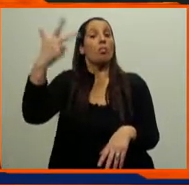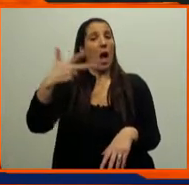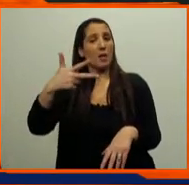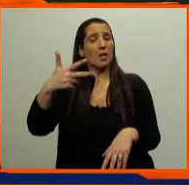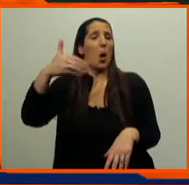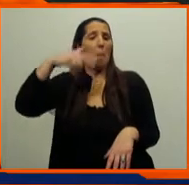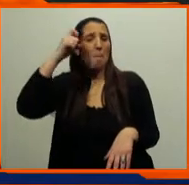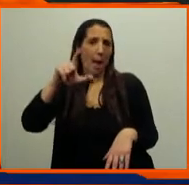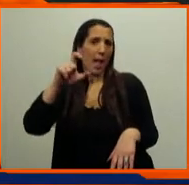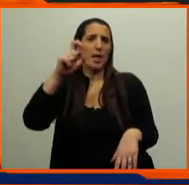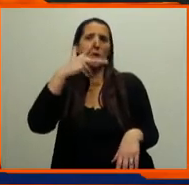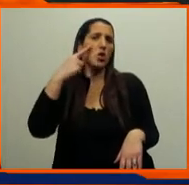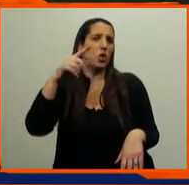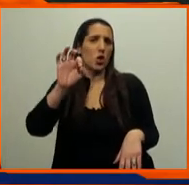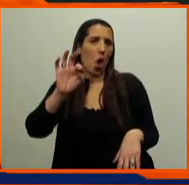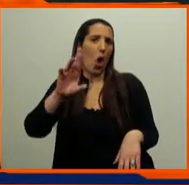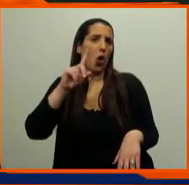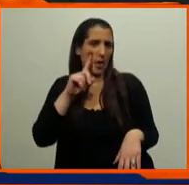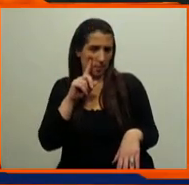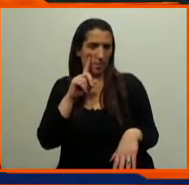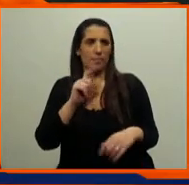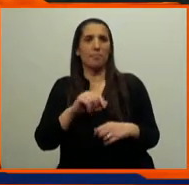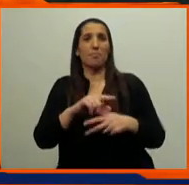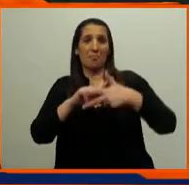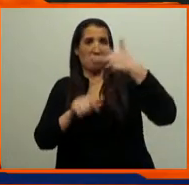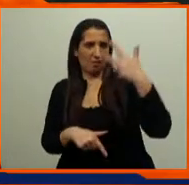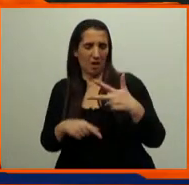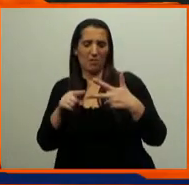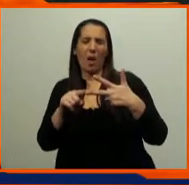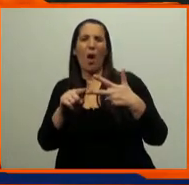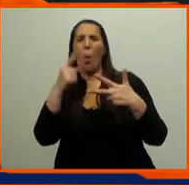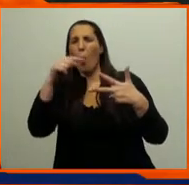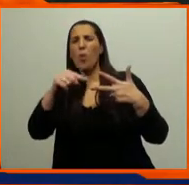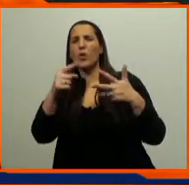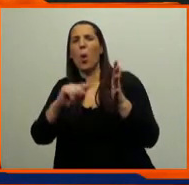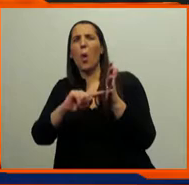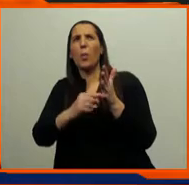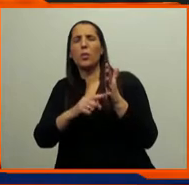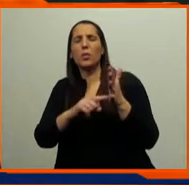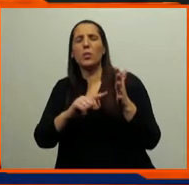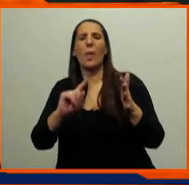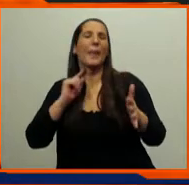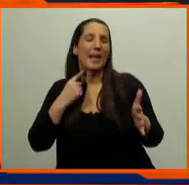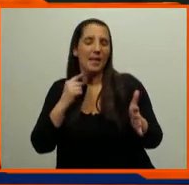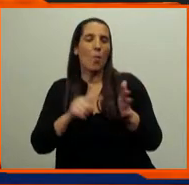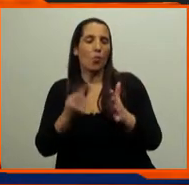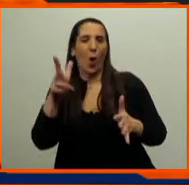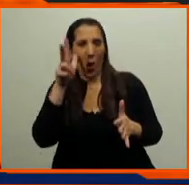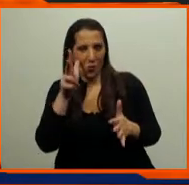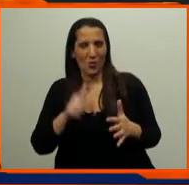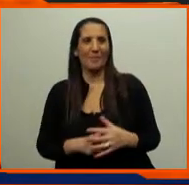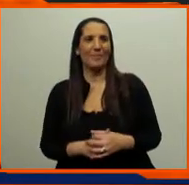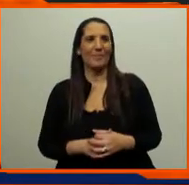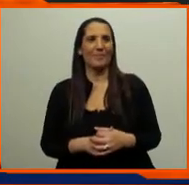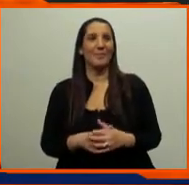Sebastián Melchiori, con 13.8. Ya lo vamos a ver a Melchiori, que recibió